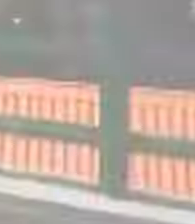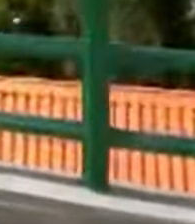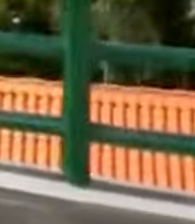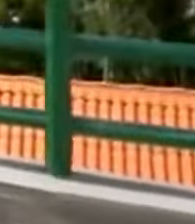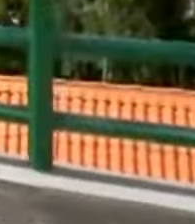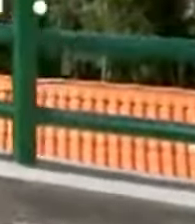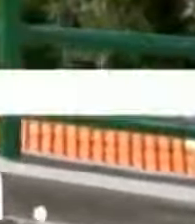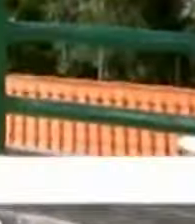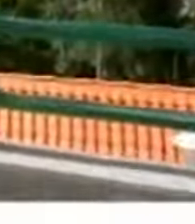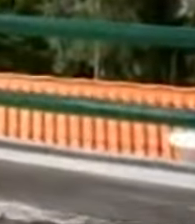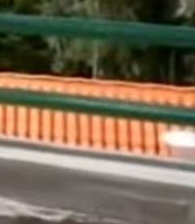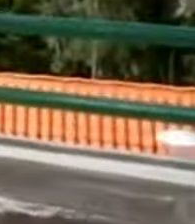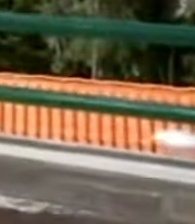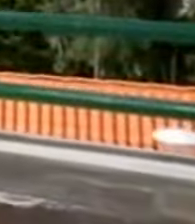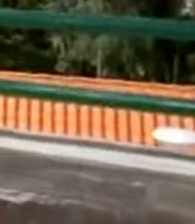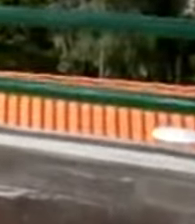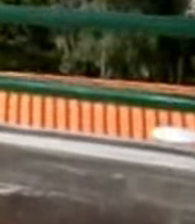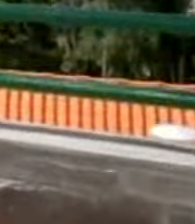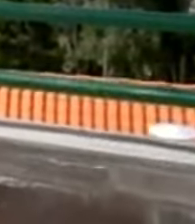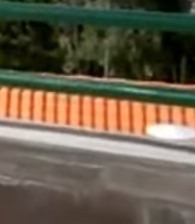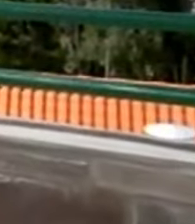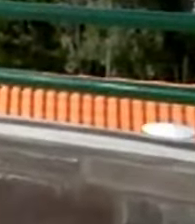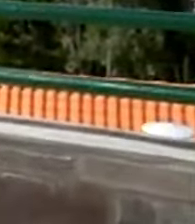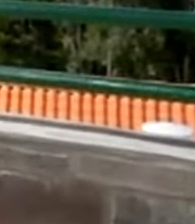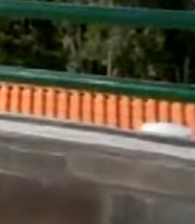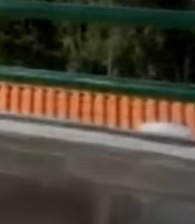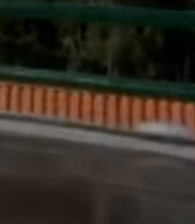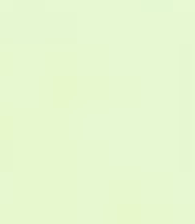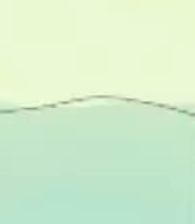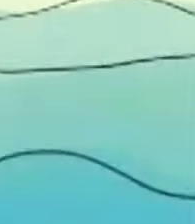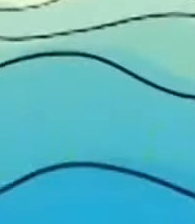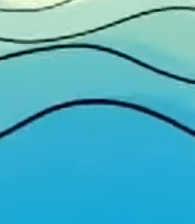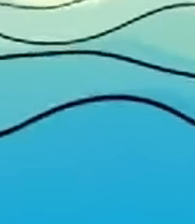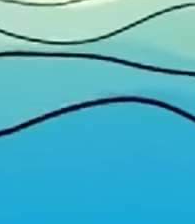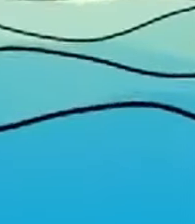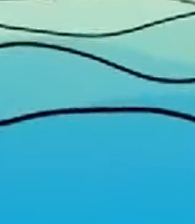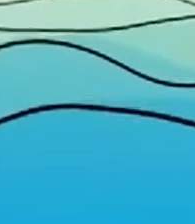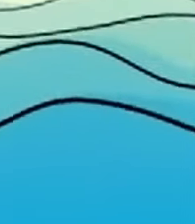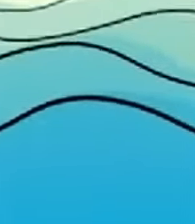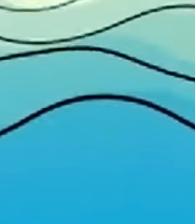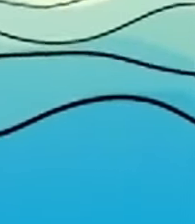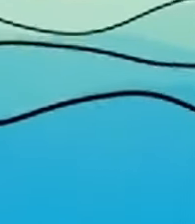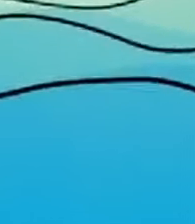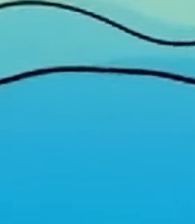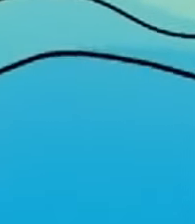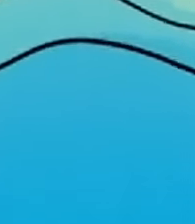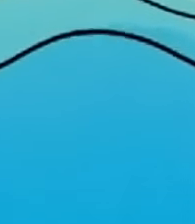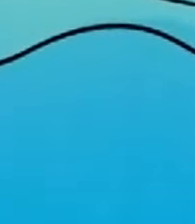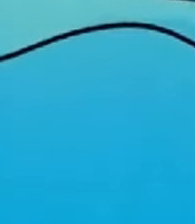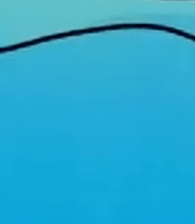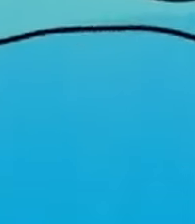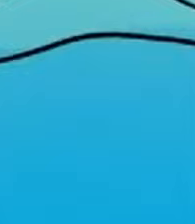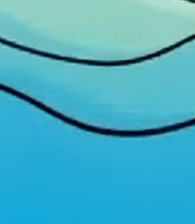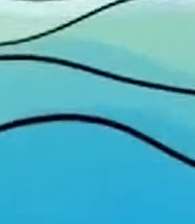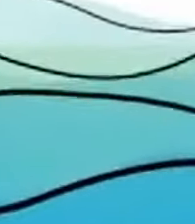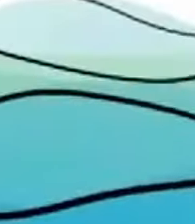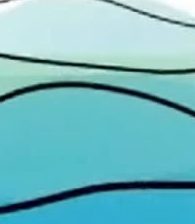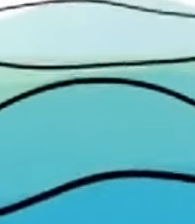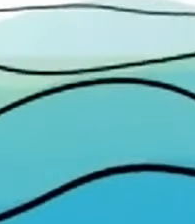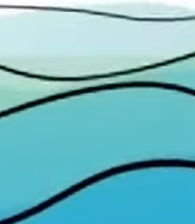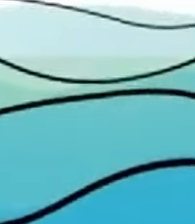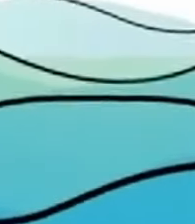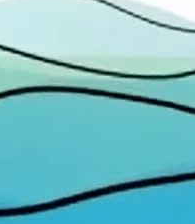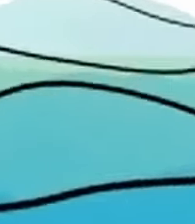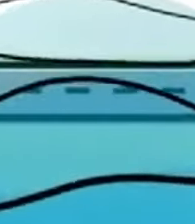los domingos a las 2 de la tarde por TV Perú Noticias. Si impactan zonas de alto riesgo, pueden generar daños